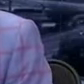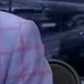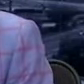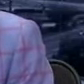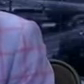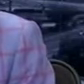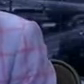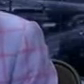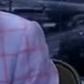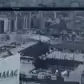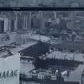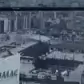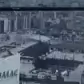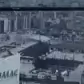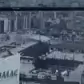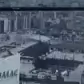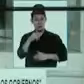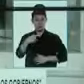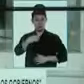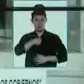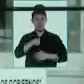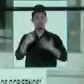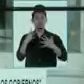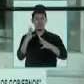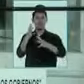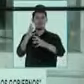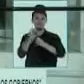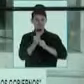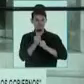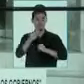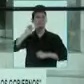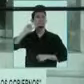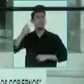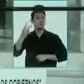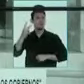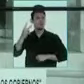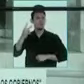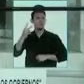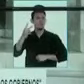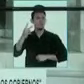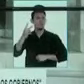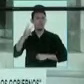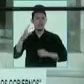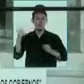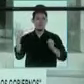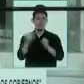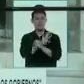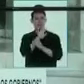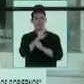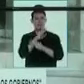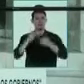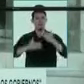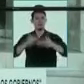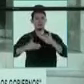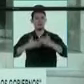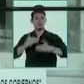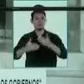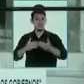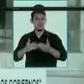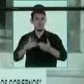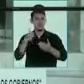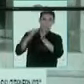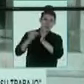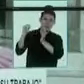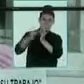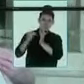3, 4 contratos, 5 contratos con 5 marcas para que vayan viniendo. A algunos ya hasta les sobra, como es el caso de Chile, Canadá.